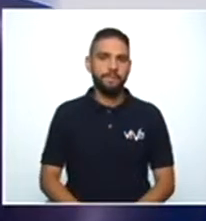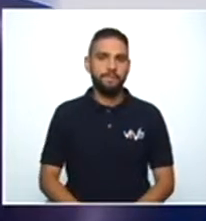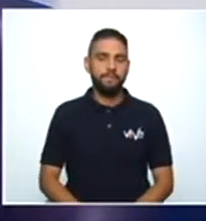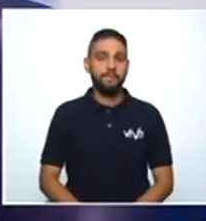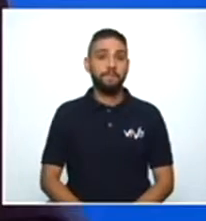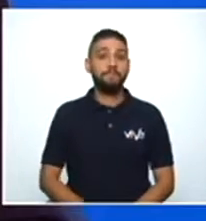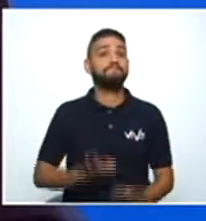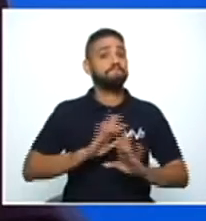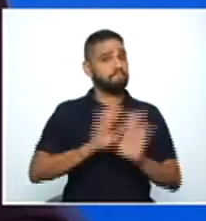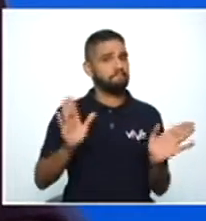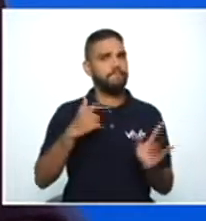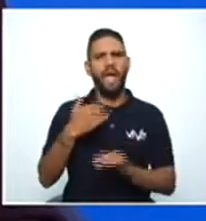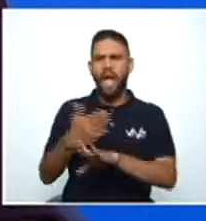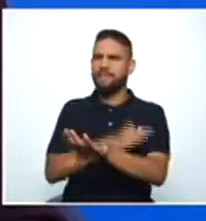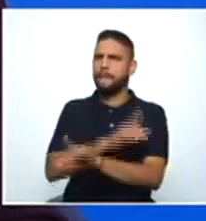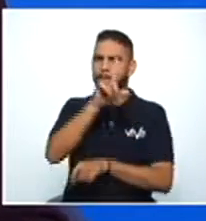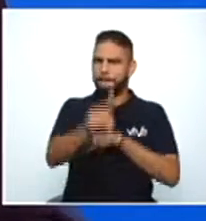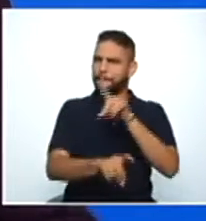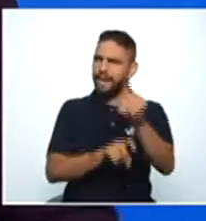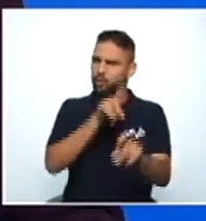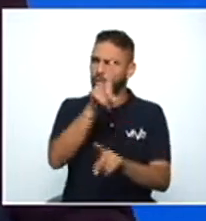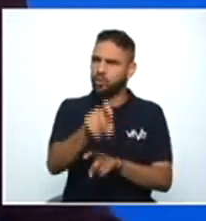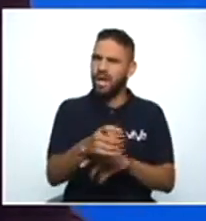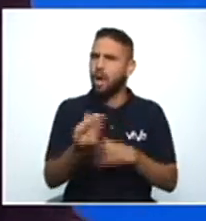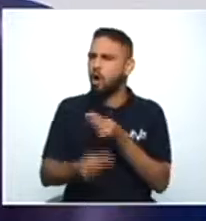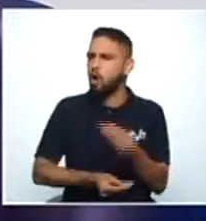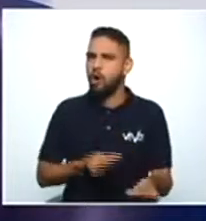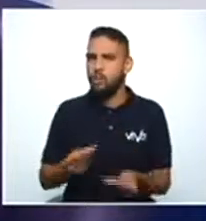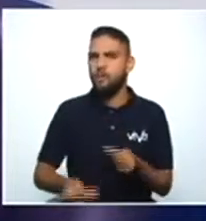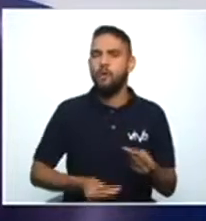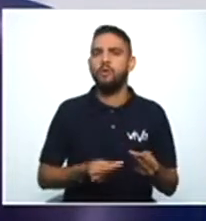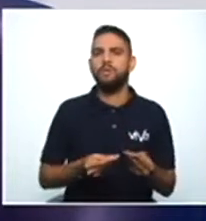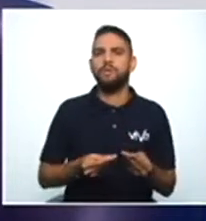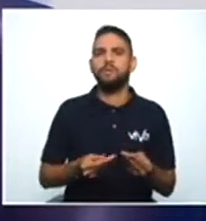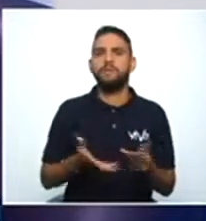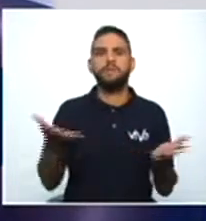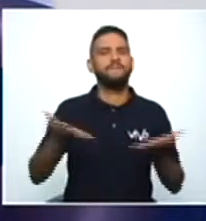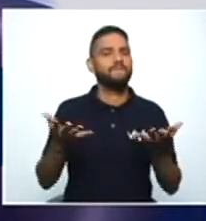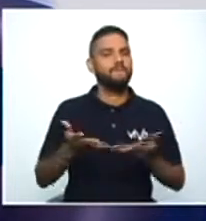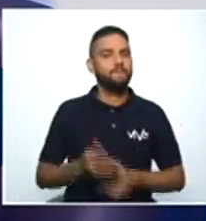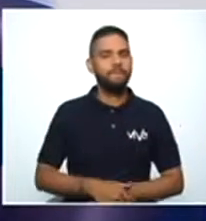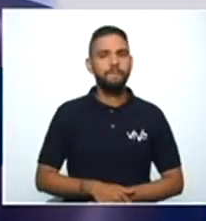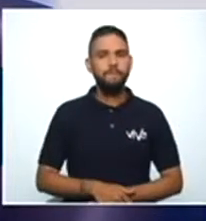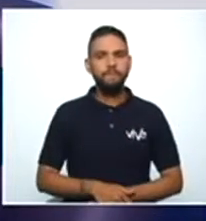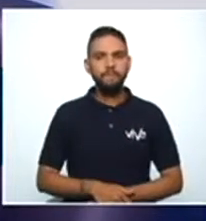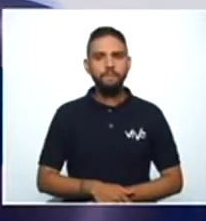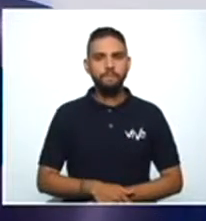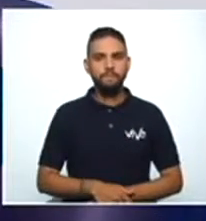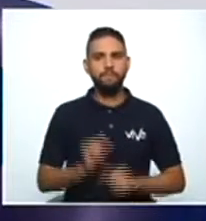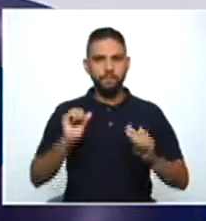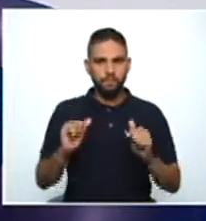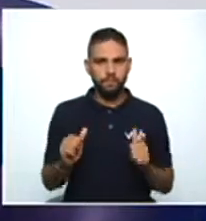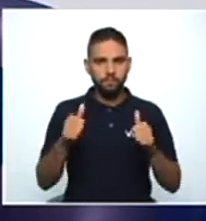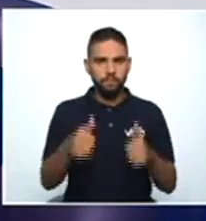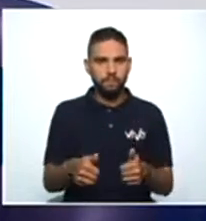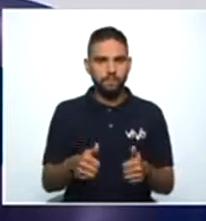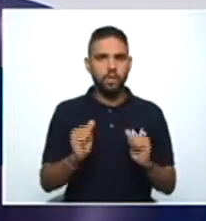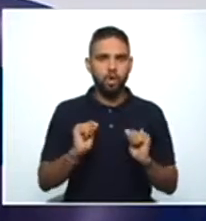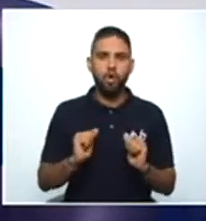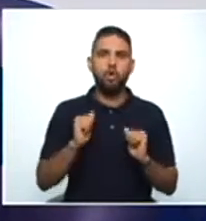una interrogante en el segmento anterior a parte de lo que es la llevar a cabo o sea